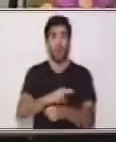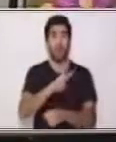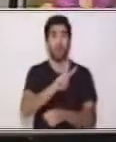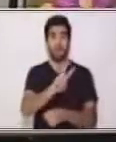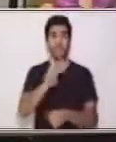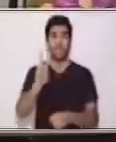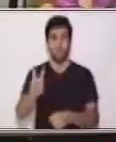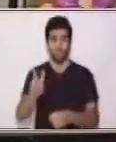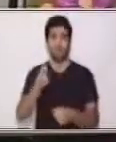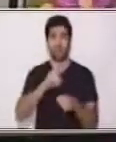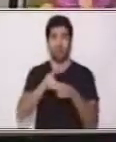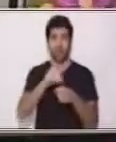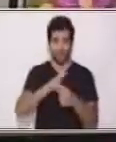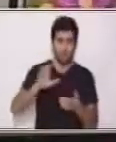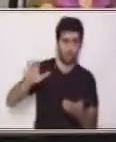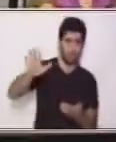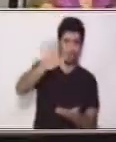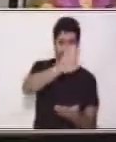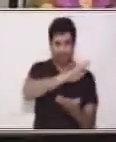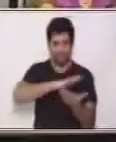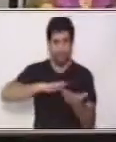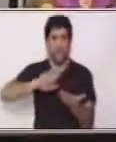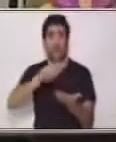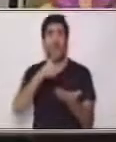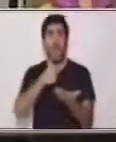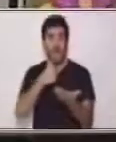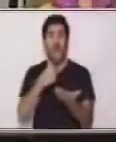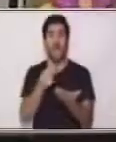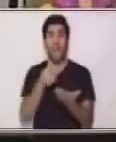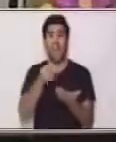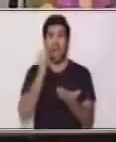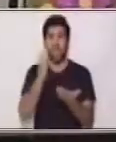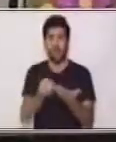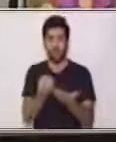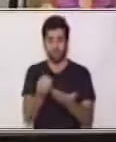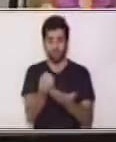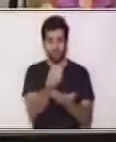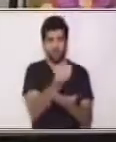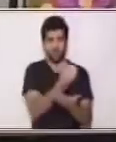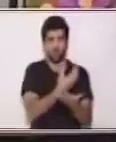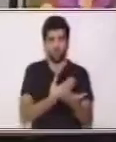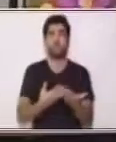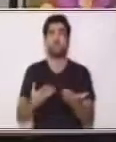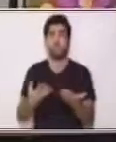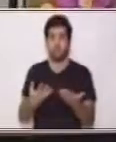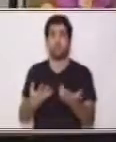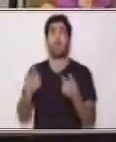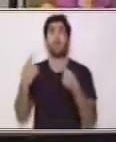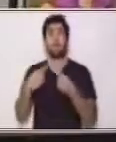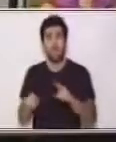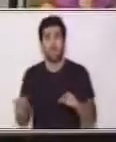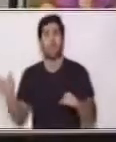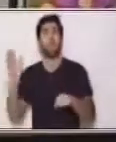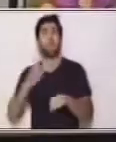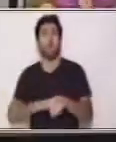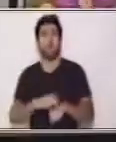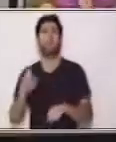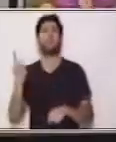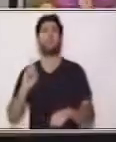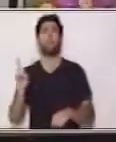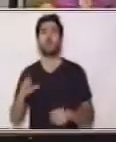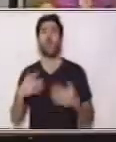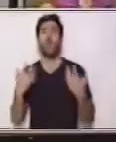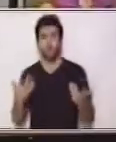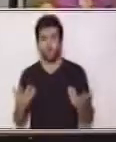de Guatemala. Observa, qué dato tan interesante. Pero el que mayor producción tiene es el